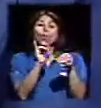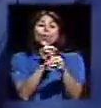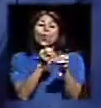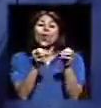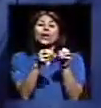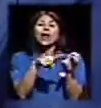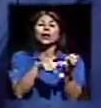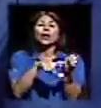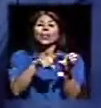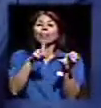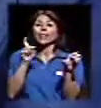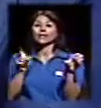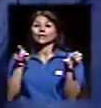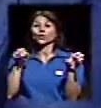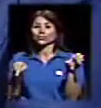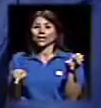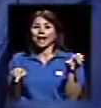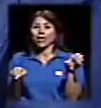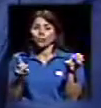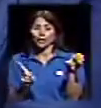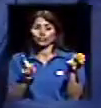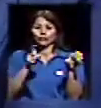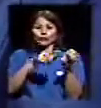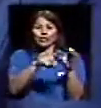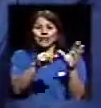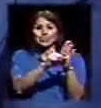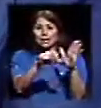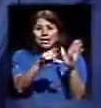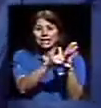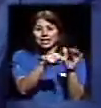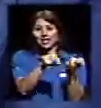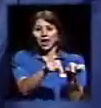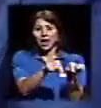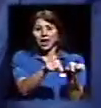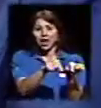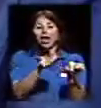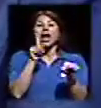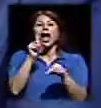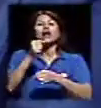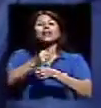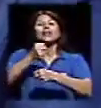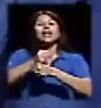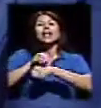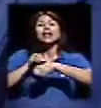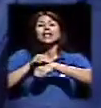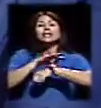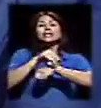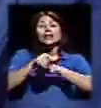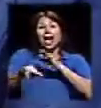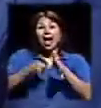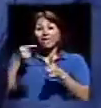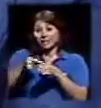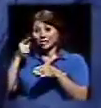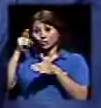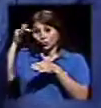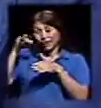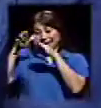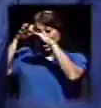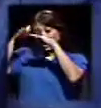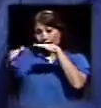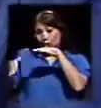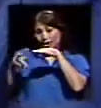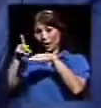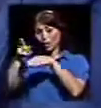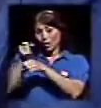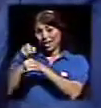decir, hay una tarea de asesoría. Normalmente uno piensa en la Contraloría como un ente per se, pero además tiene,